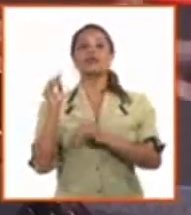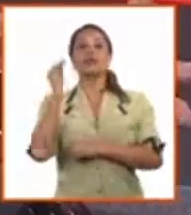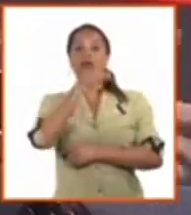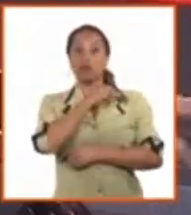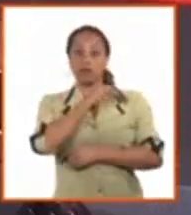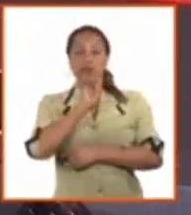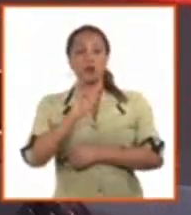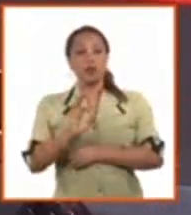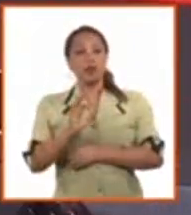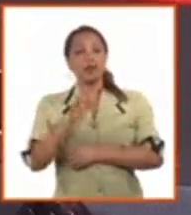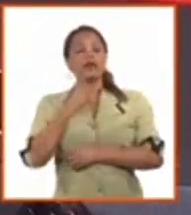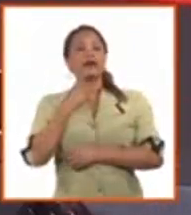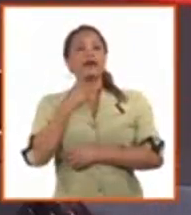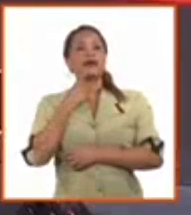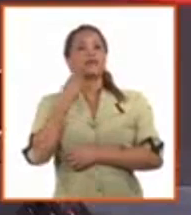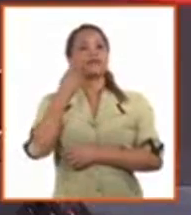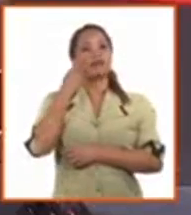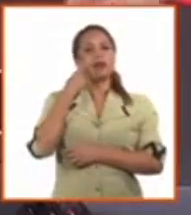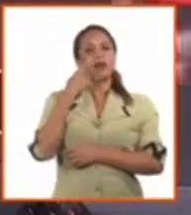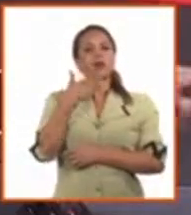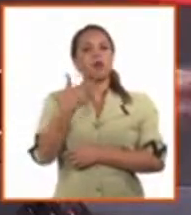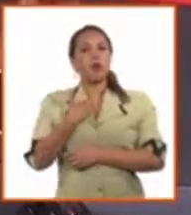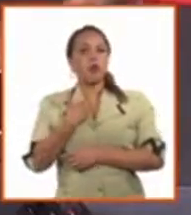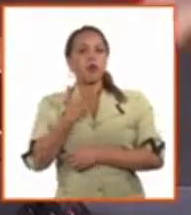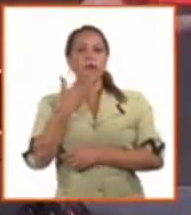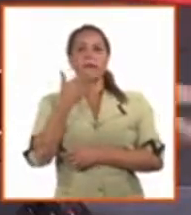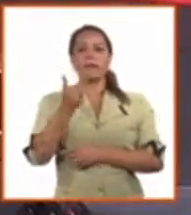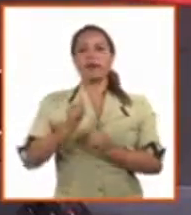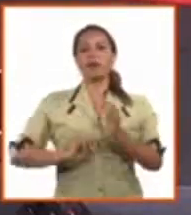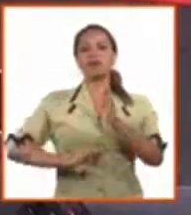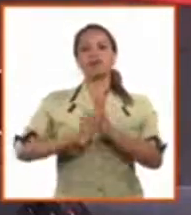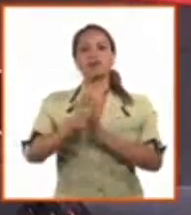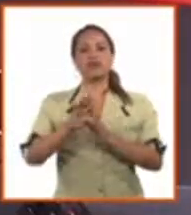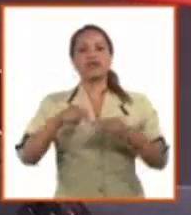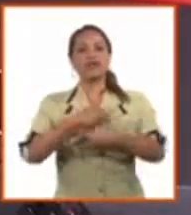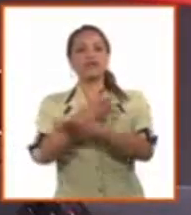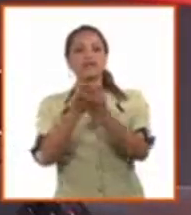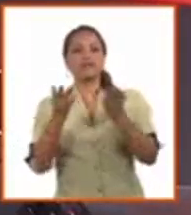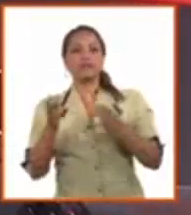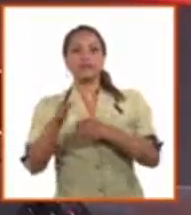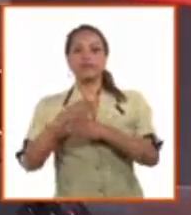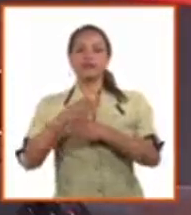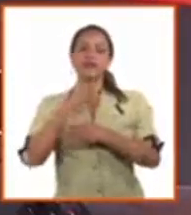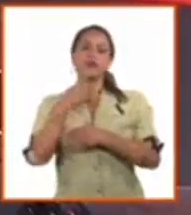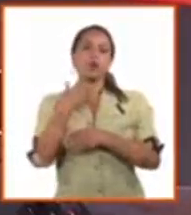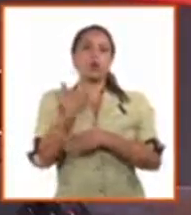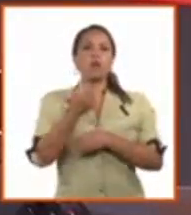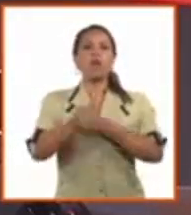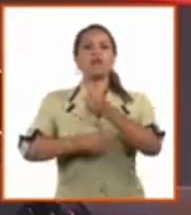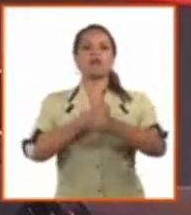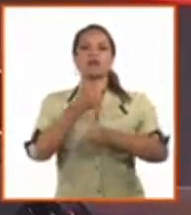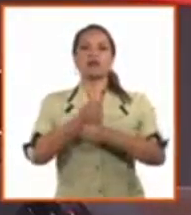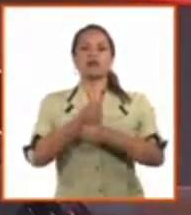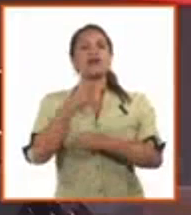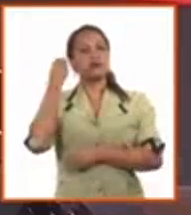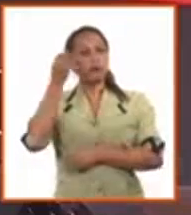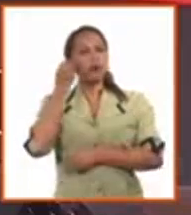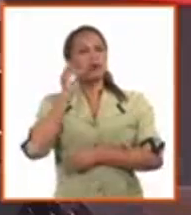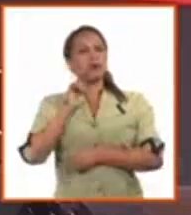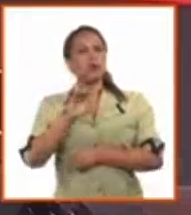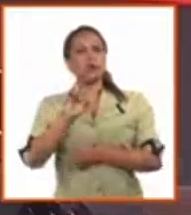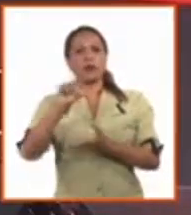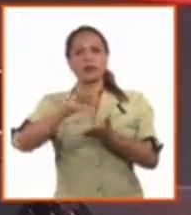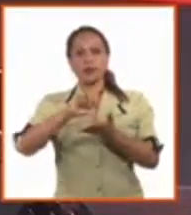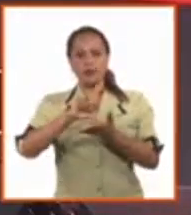en función de estas necesidades busquemos cómo desplegar las y cómo utilizarla yo creo que los parques